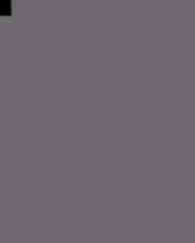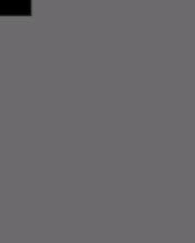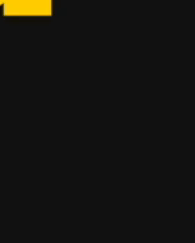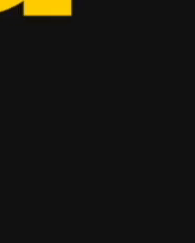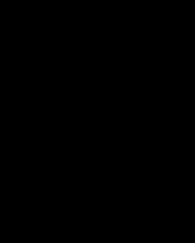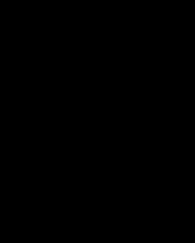privado